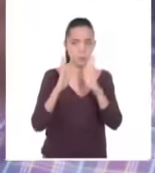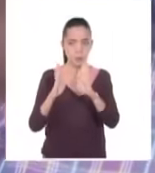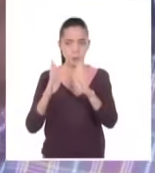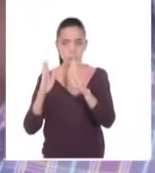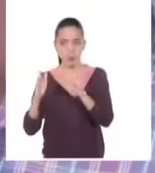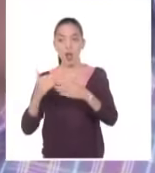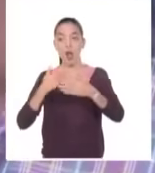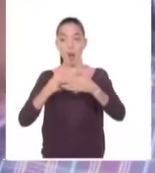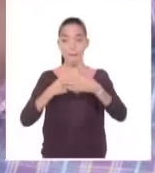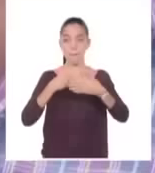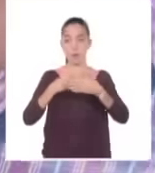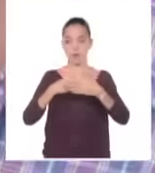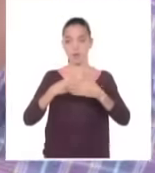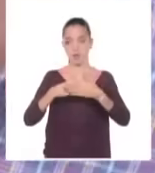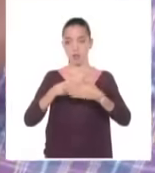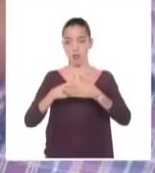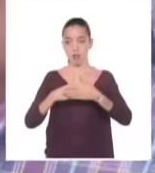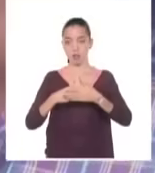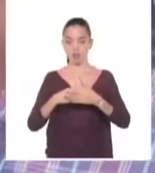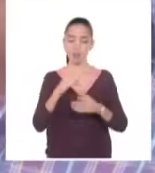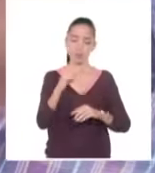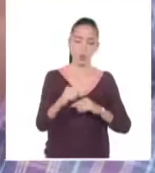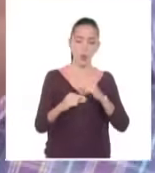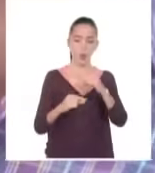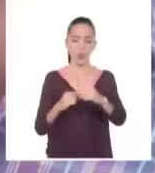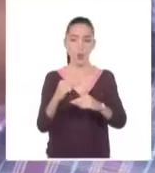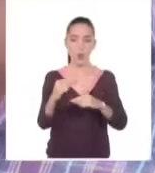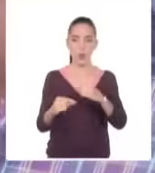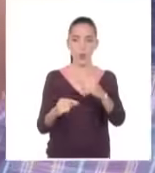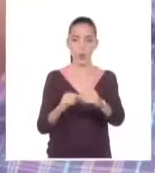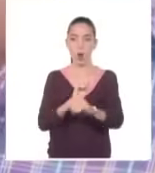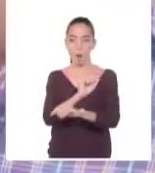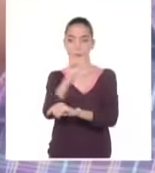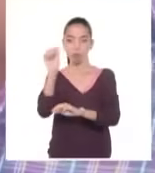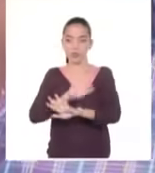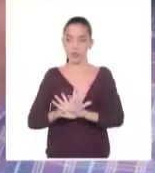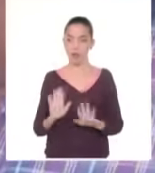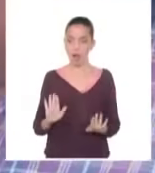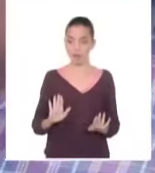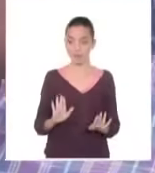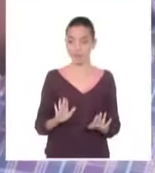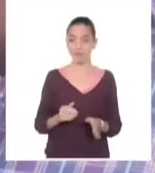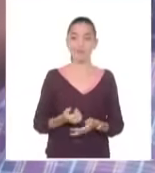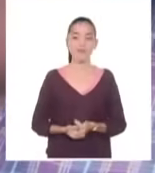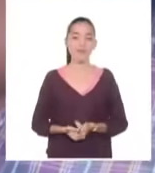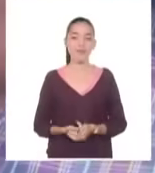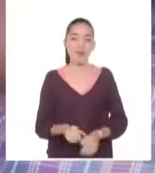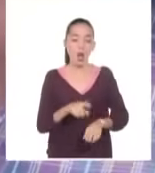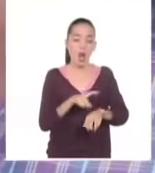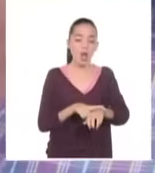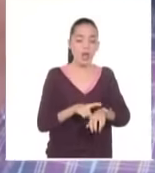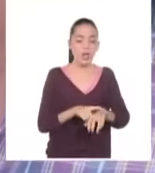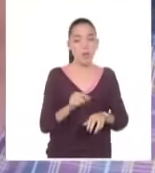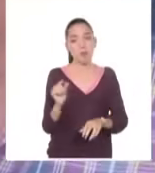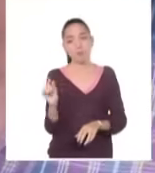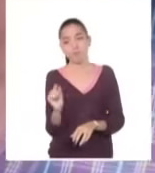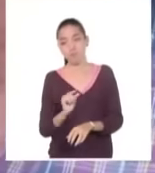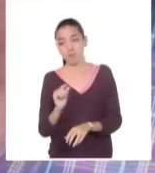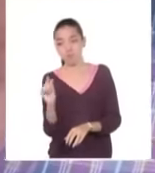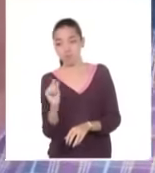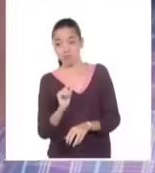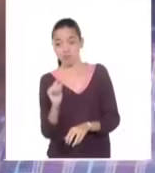del convertidor de aire regenerativo, estamos aquí en el condensador, para ahorrar tiempo aquí, que es lo que hace falta ahora. Aquí hay 22.000 tubos que hay que